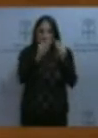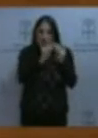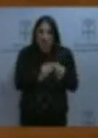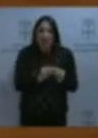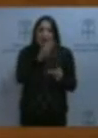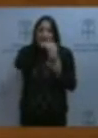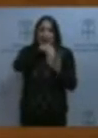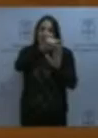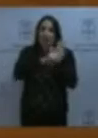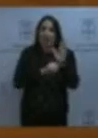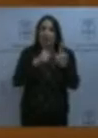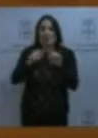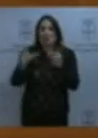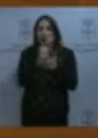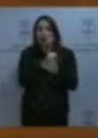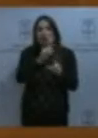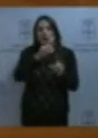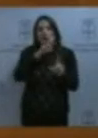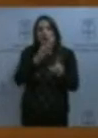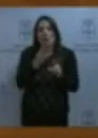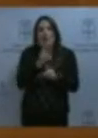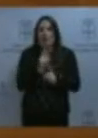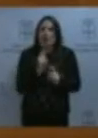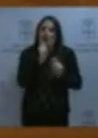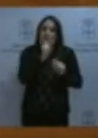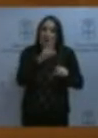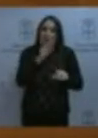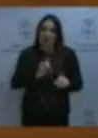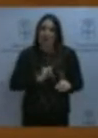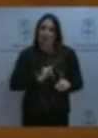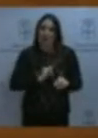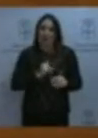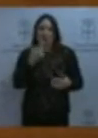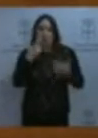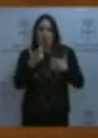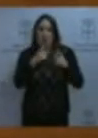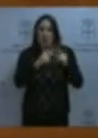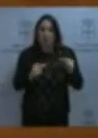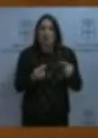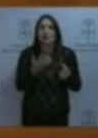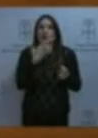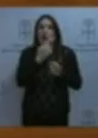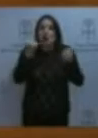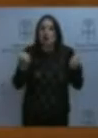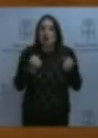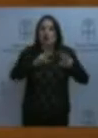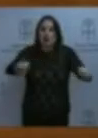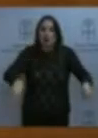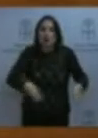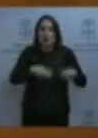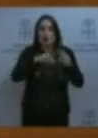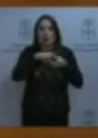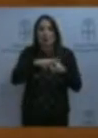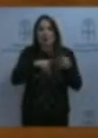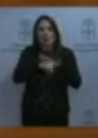los elementos necesarios para poner en valor una de nuestras señas de identidad más singulares y que contemple actuaciones como la actualización de las herramientas de gestión y